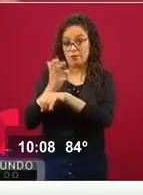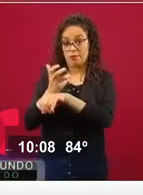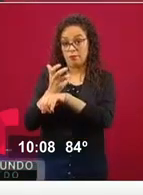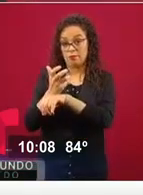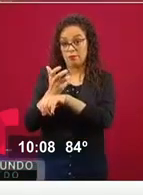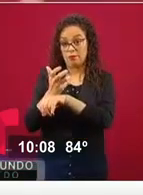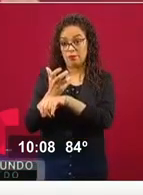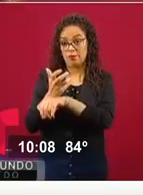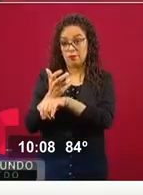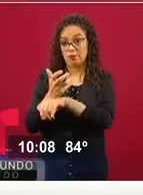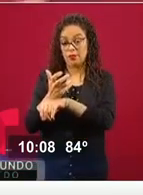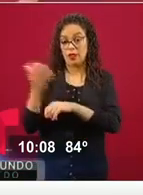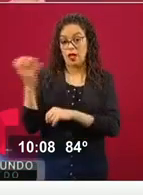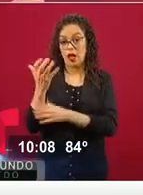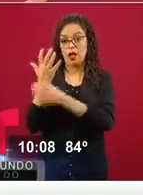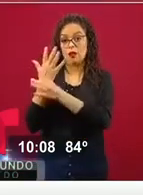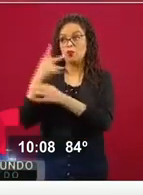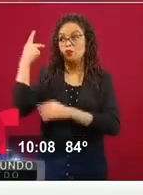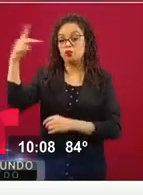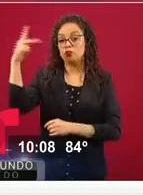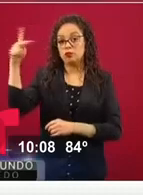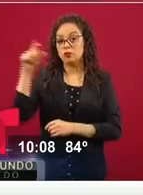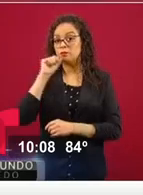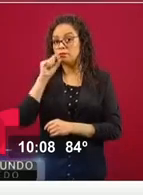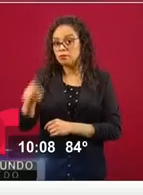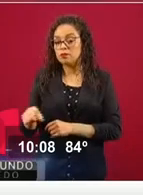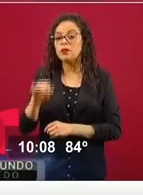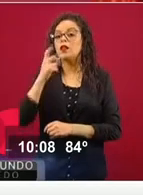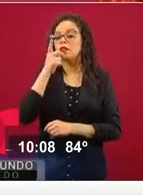diga si hubo o no cooperación,